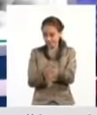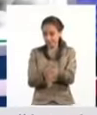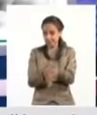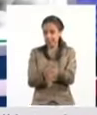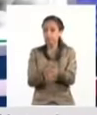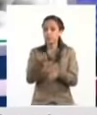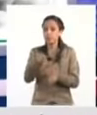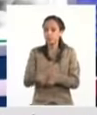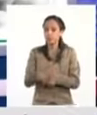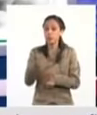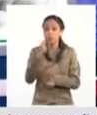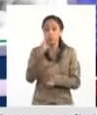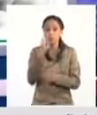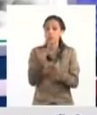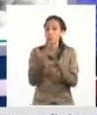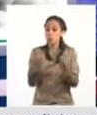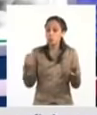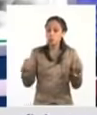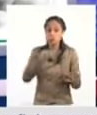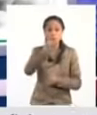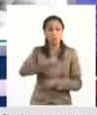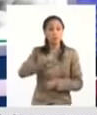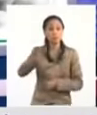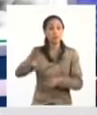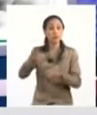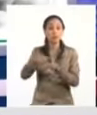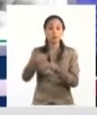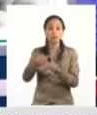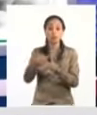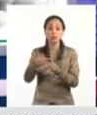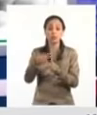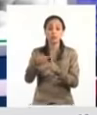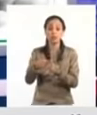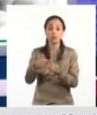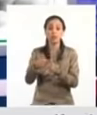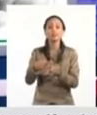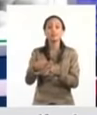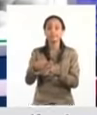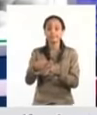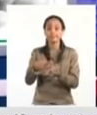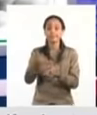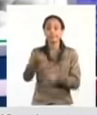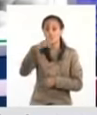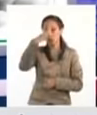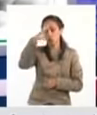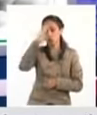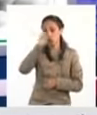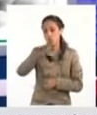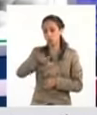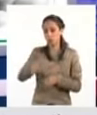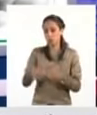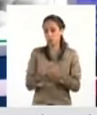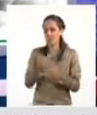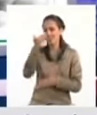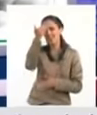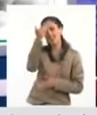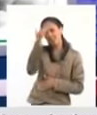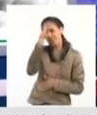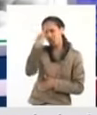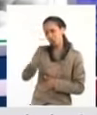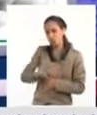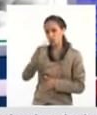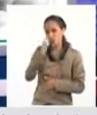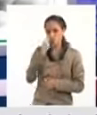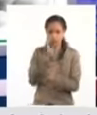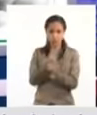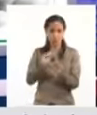las altas cifras de contagios que se mantienen en nuestro país en las últimas jornadas. Agradecerle, doctor, lo esperamos mañana